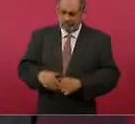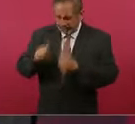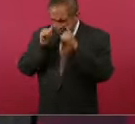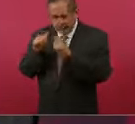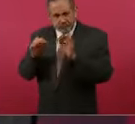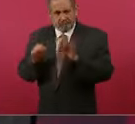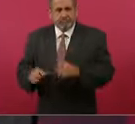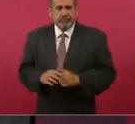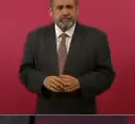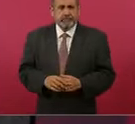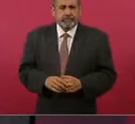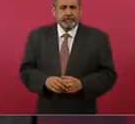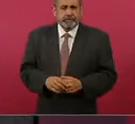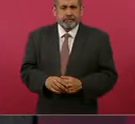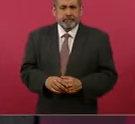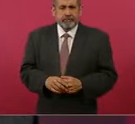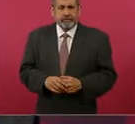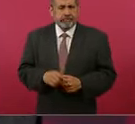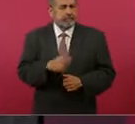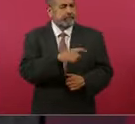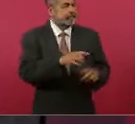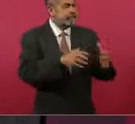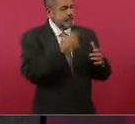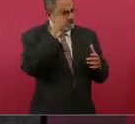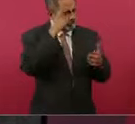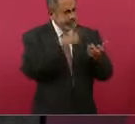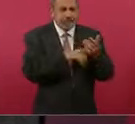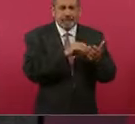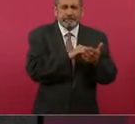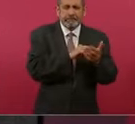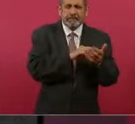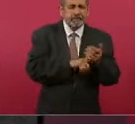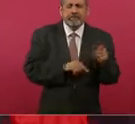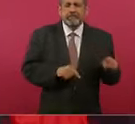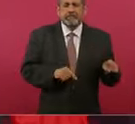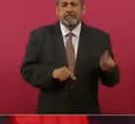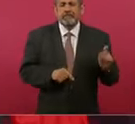porque ¿cuál es la mentalidad de los conservadores?